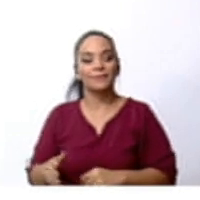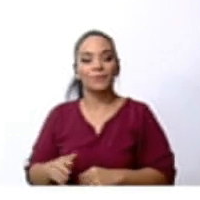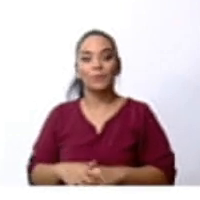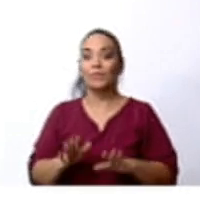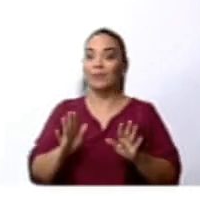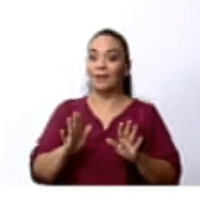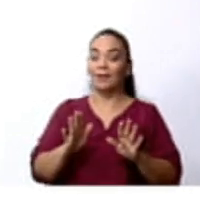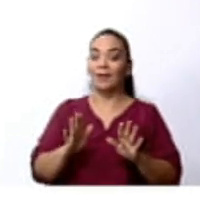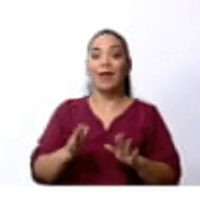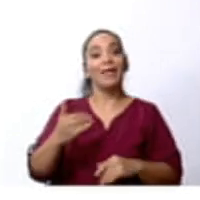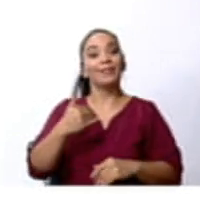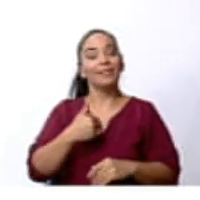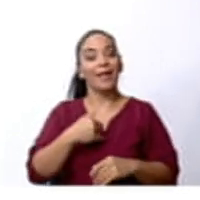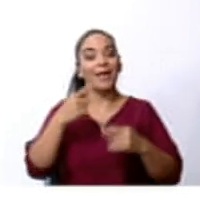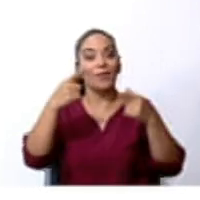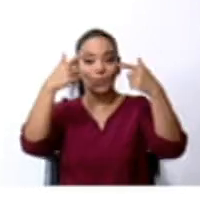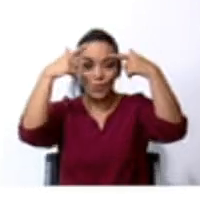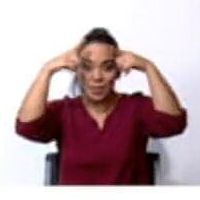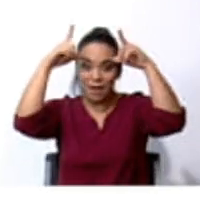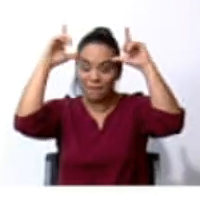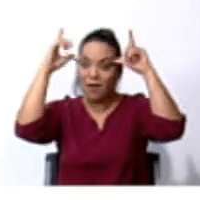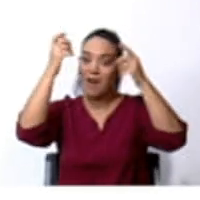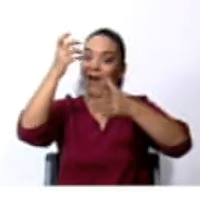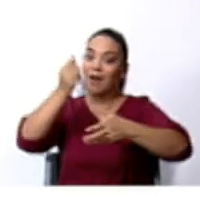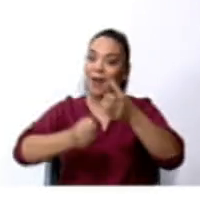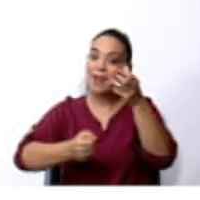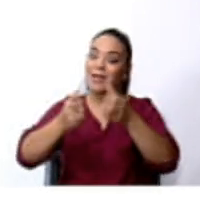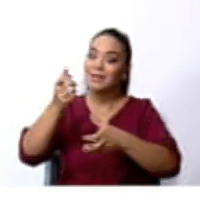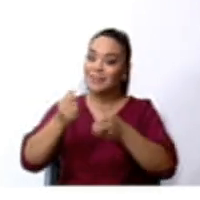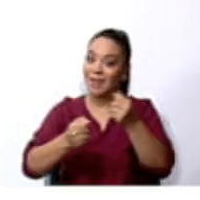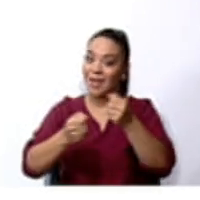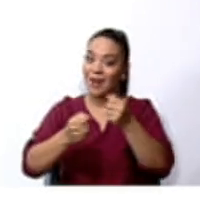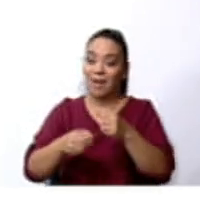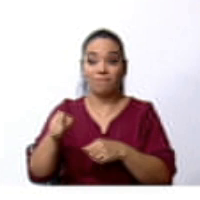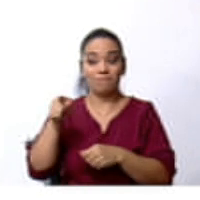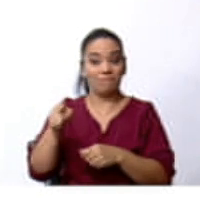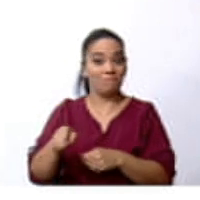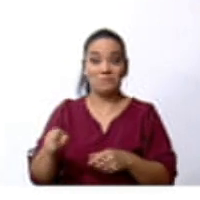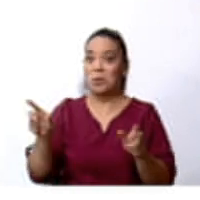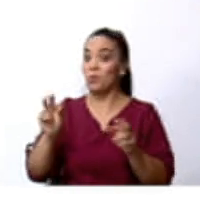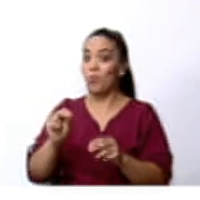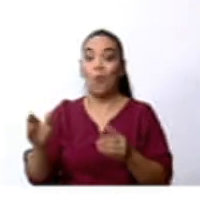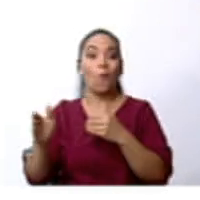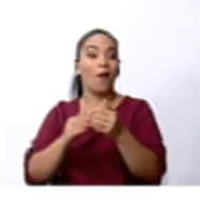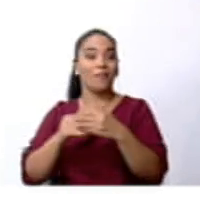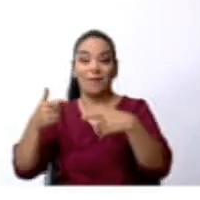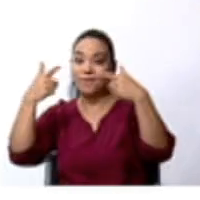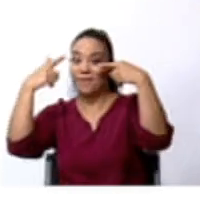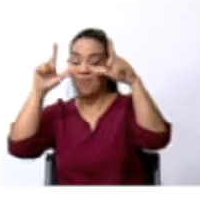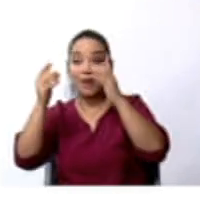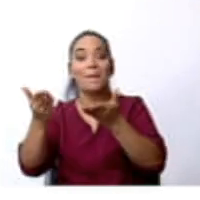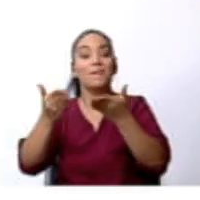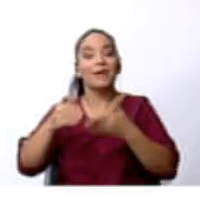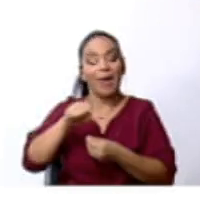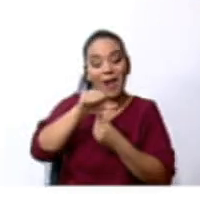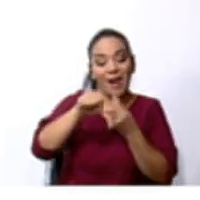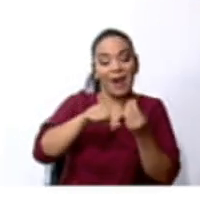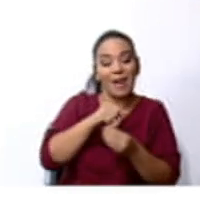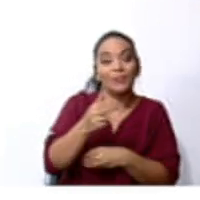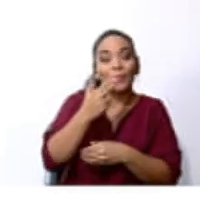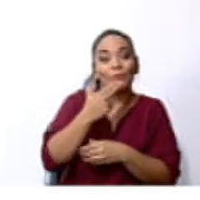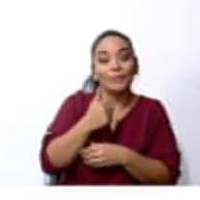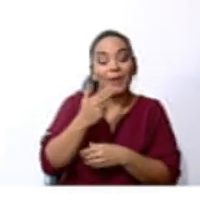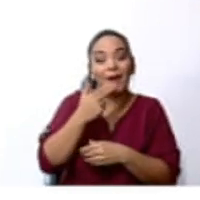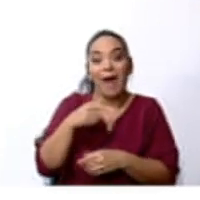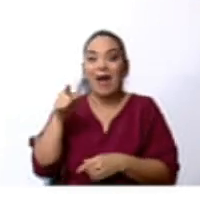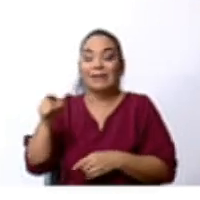Tengo una vaca lechera, no es una vaca cualquiera. Me da leche condensada, ay qué vaca tan salada.